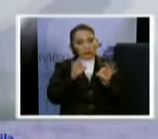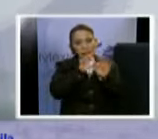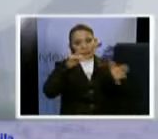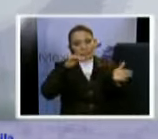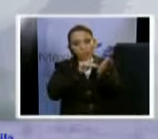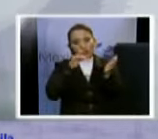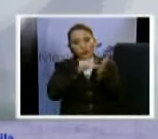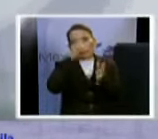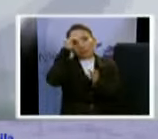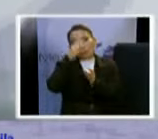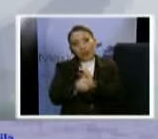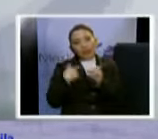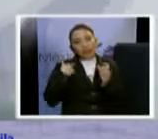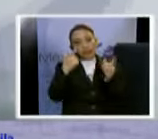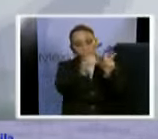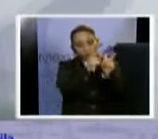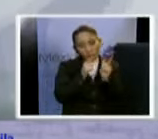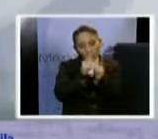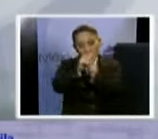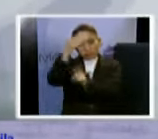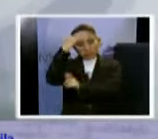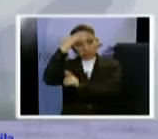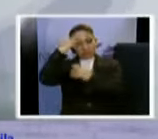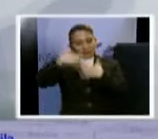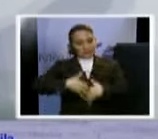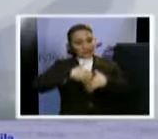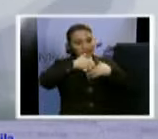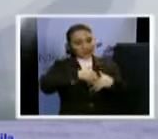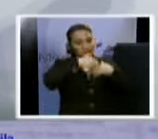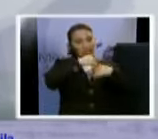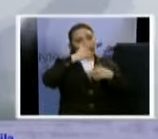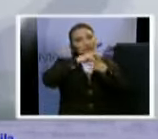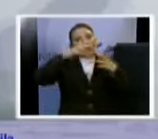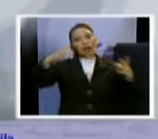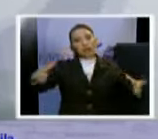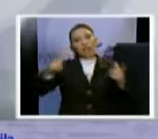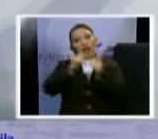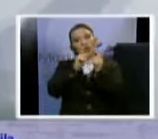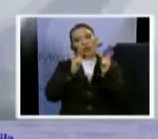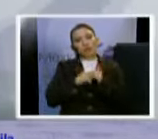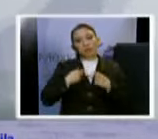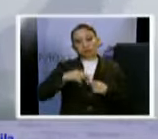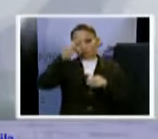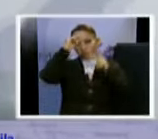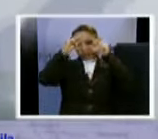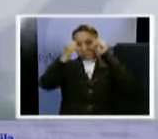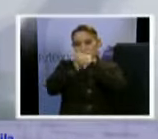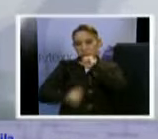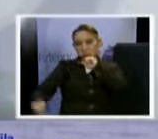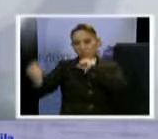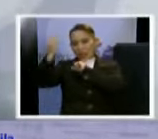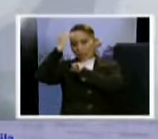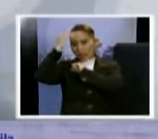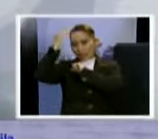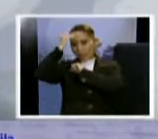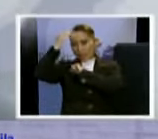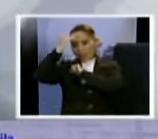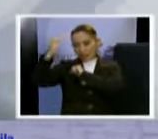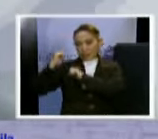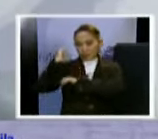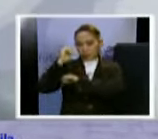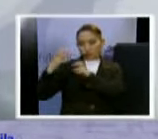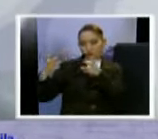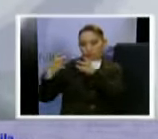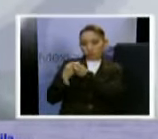hacia México, de agrupaciones y líderes empresariales y un amplio grupo de intelectuales y líderes de opinión. Quiero